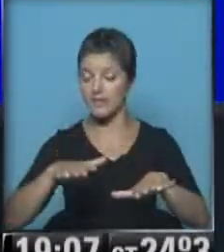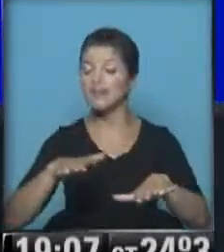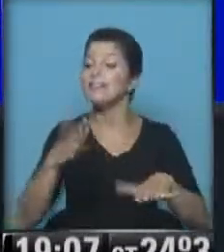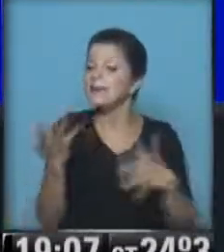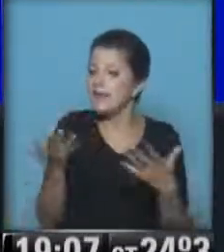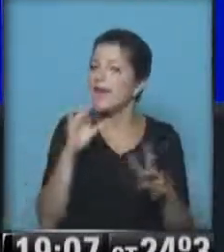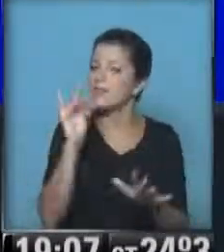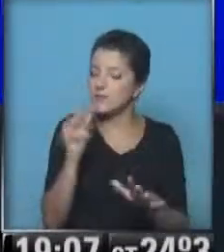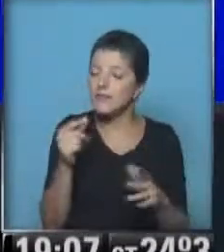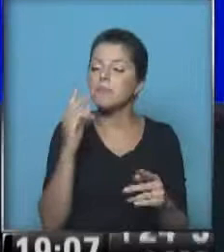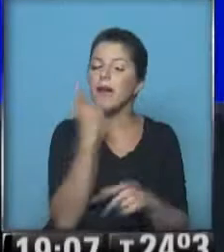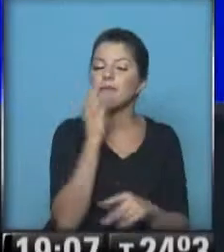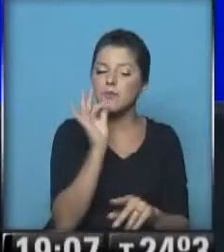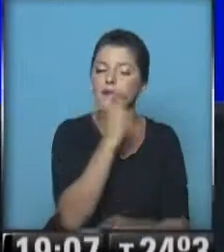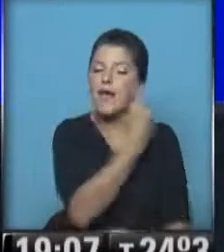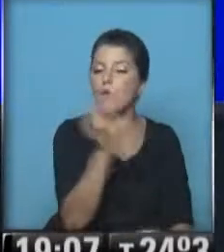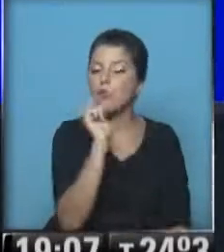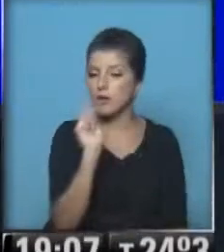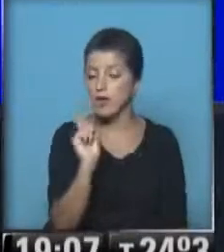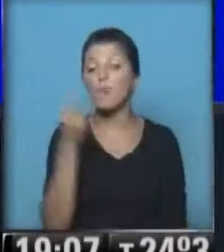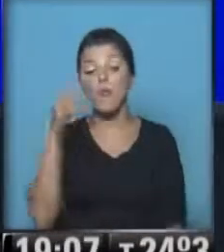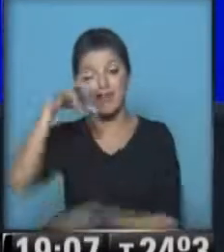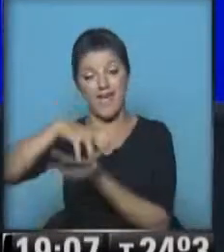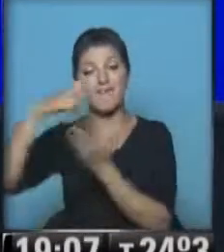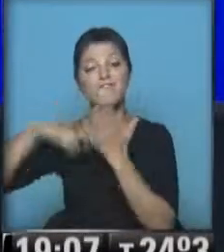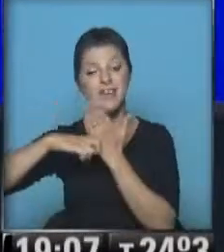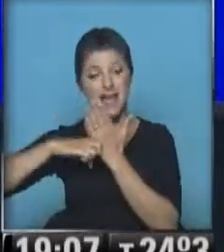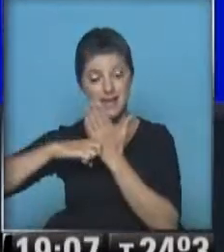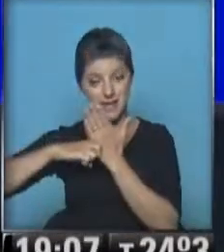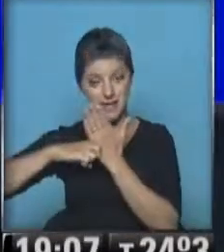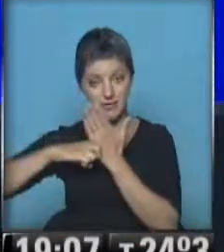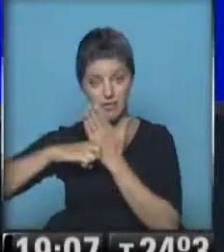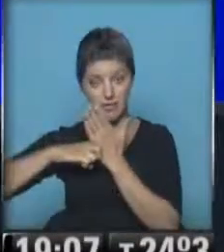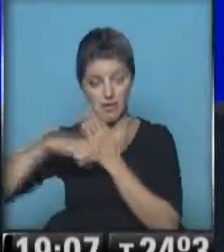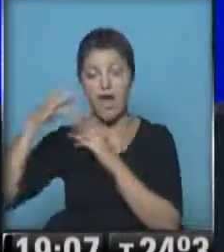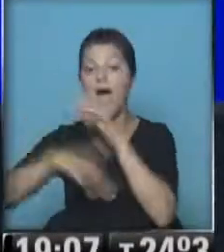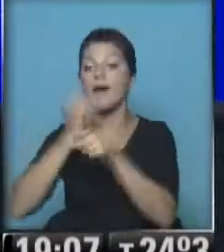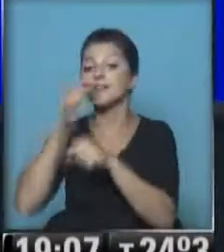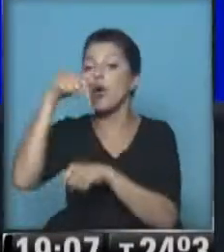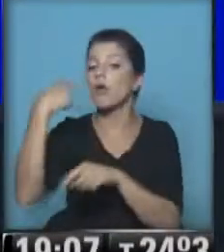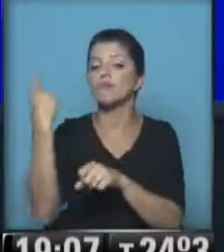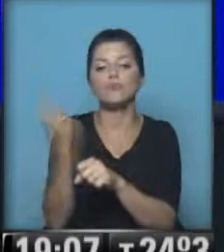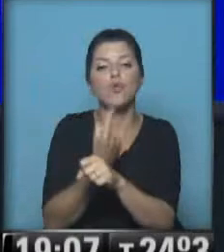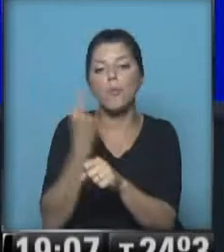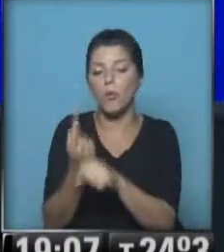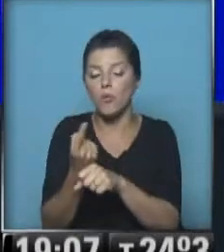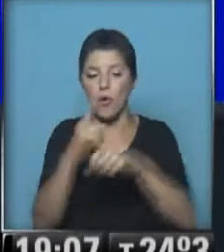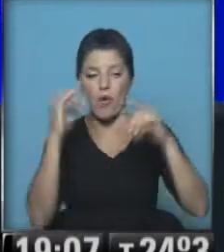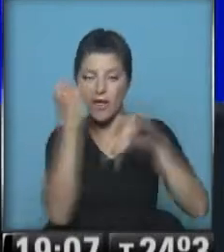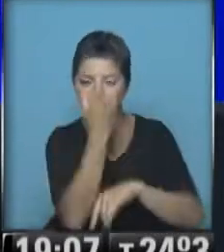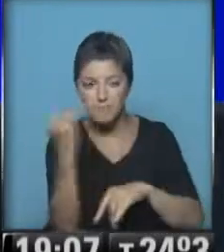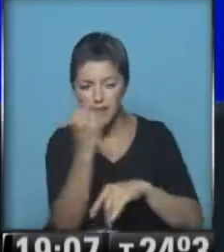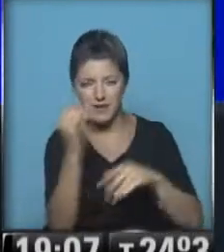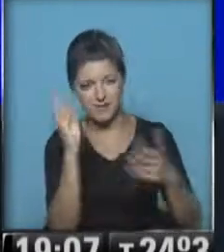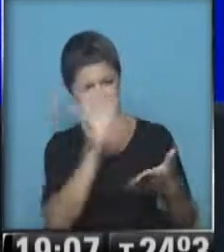para identificar porque la fiscalía todavía no ha podido, por las imágenes